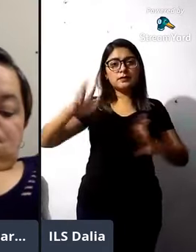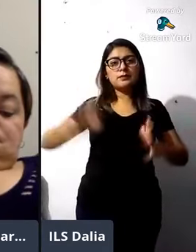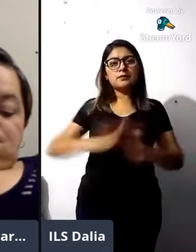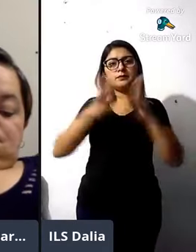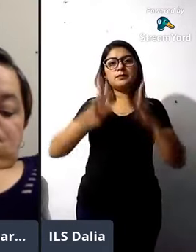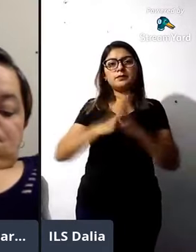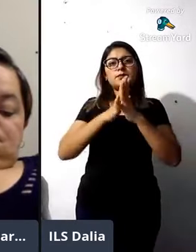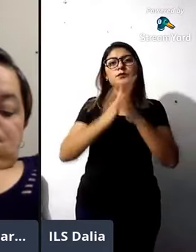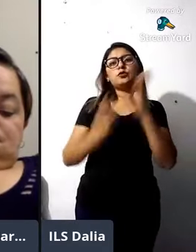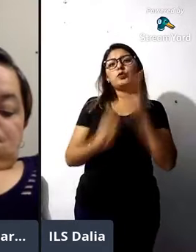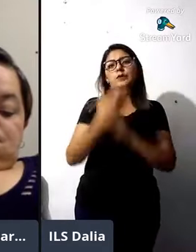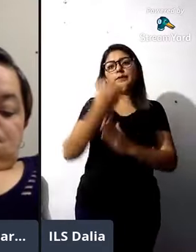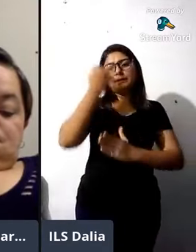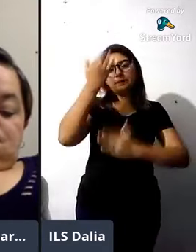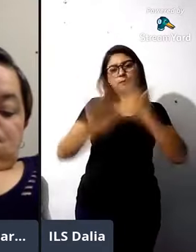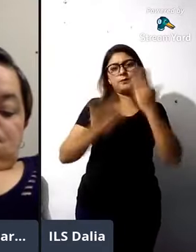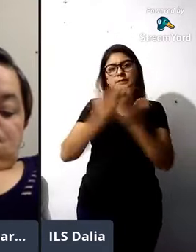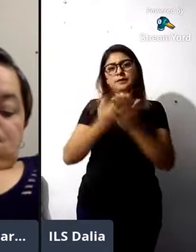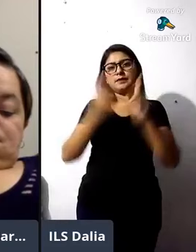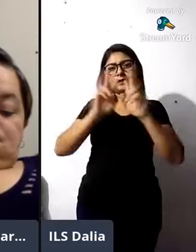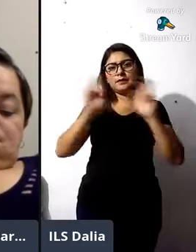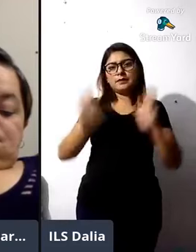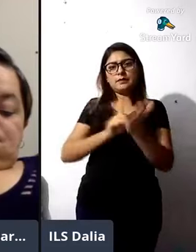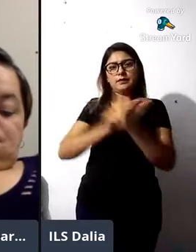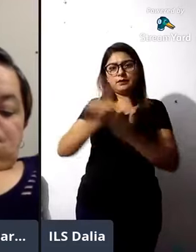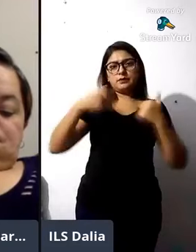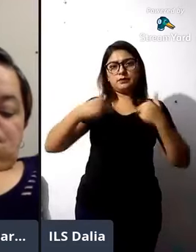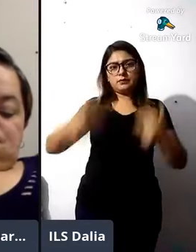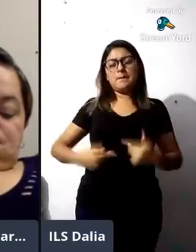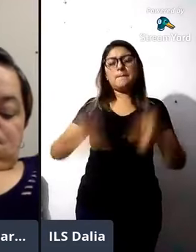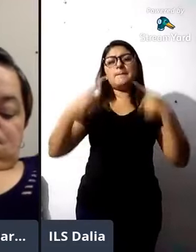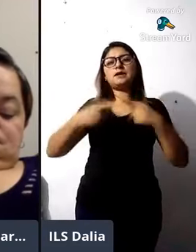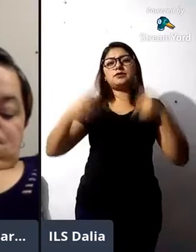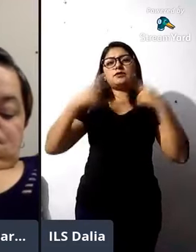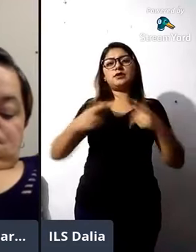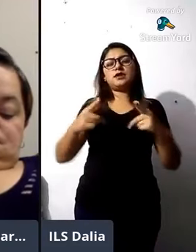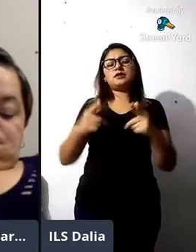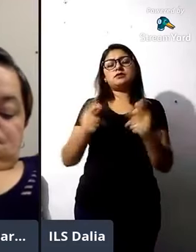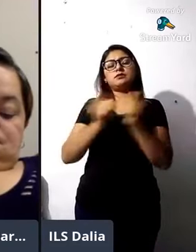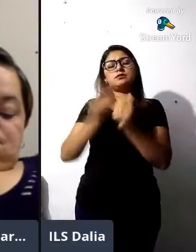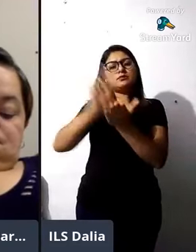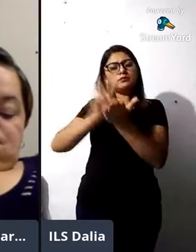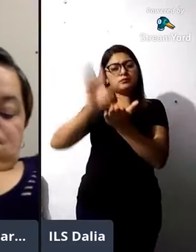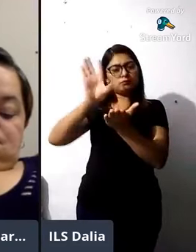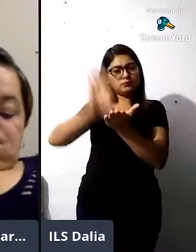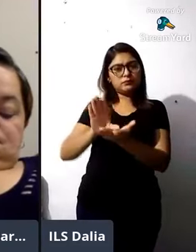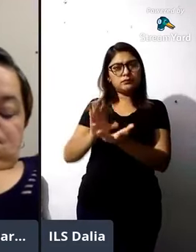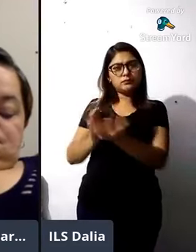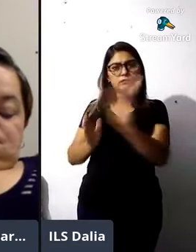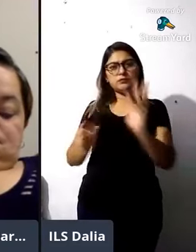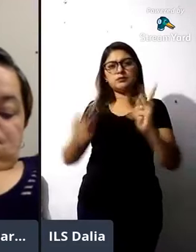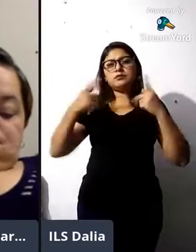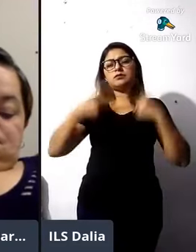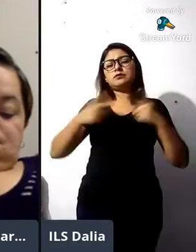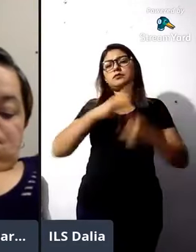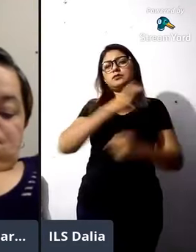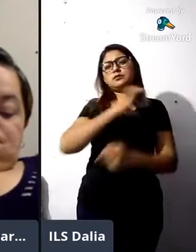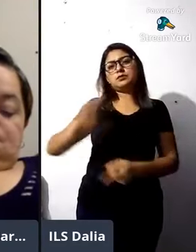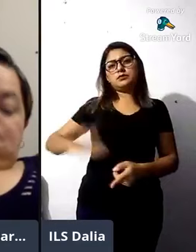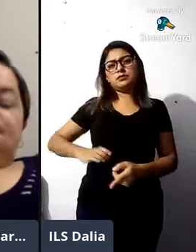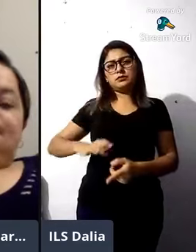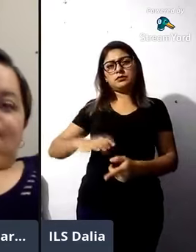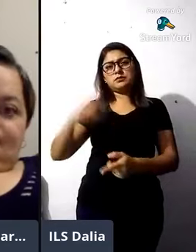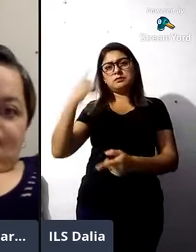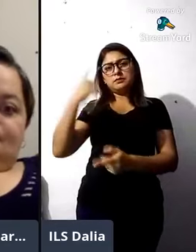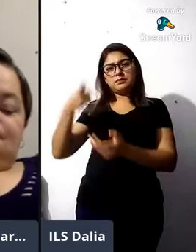plataforma de propuestas en materia de derechos humanos de personas con discapacidad a los candidatos a diputados constituyentes de la Ciudad